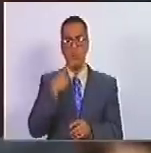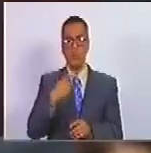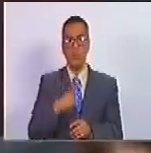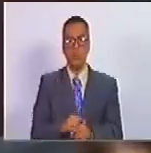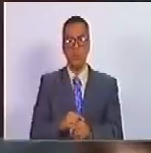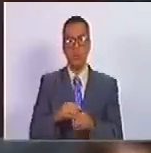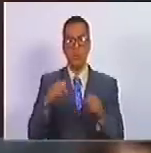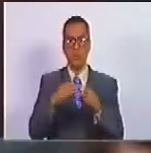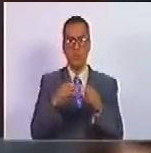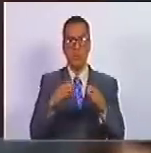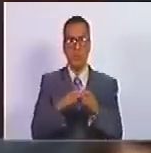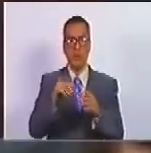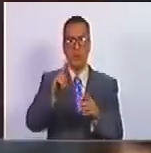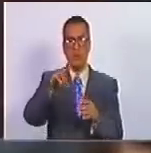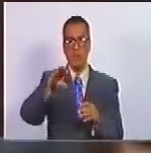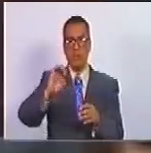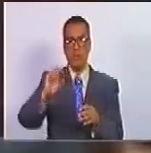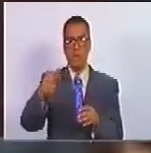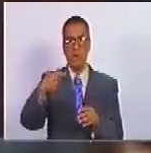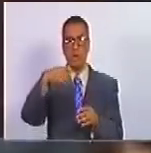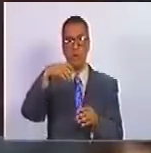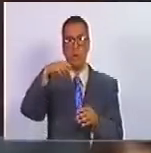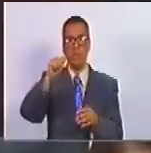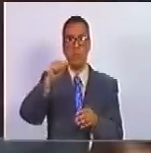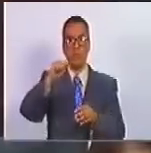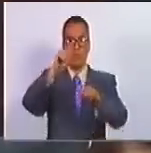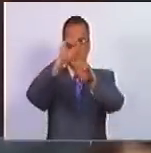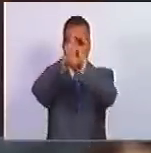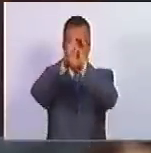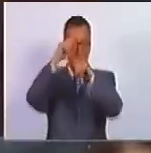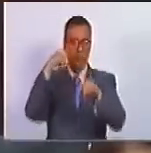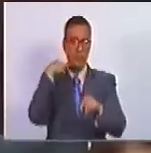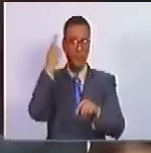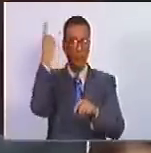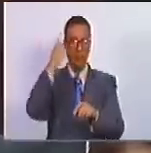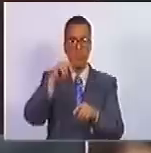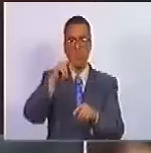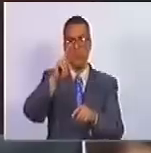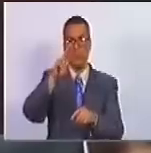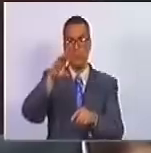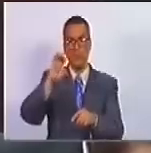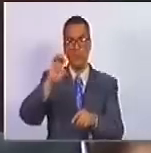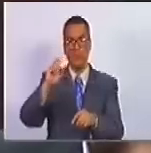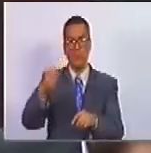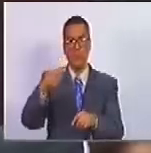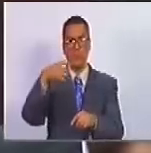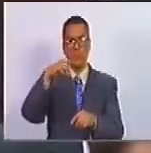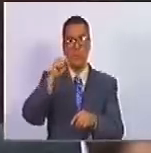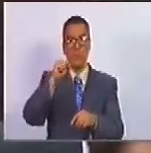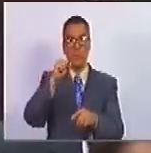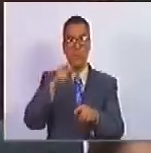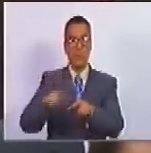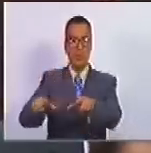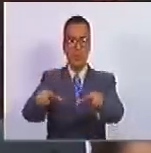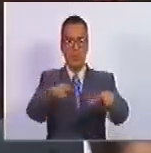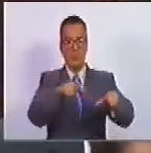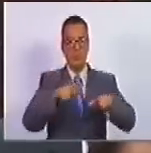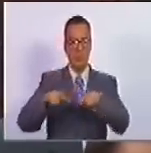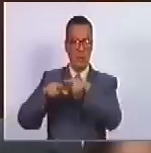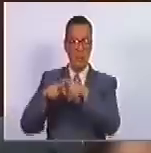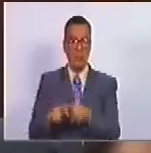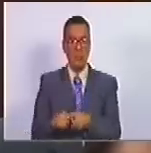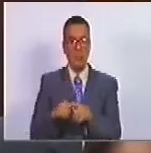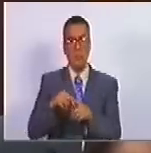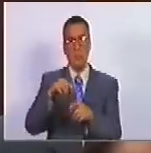a la parroquia La Vega, a la combativa parroquia La Vega, a la heroica parroquia La Vega, a la tierra de